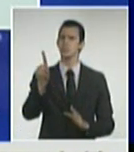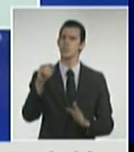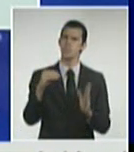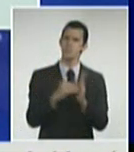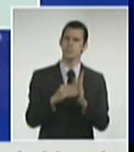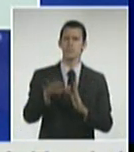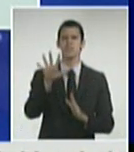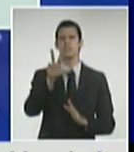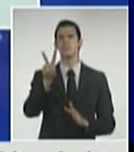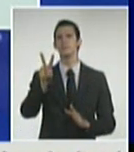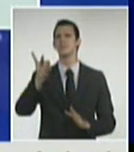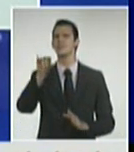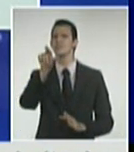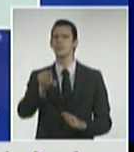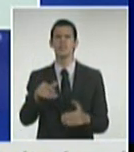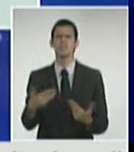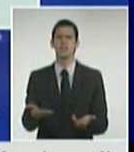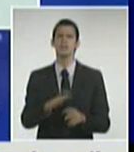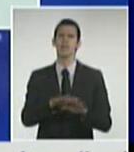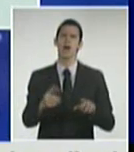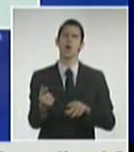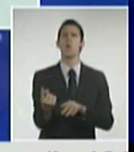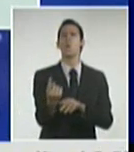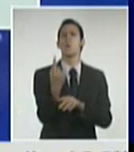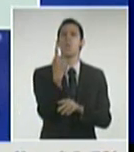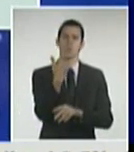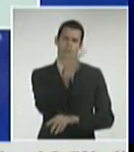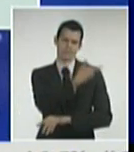3.331.526 personas que tienen una primera dosis.